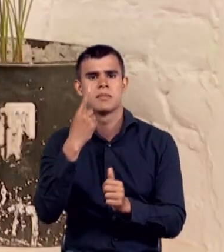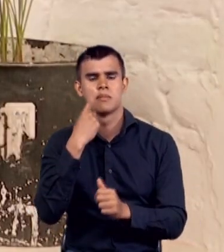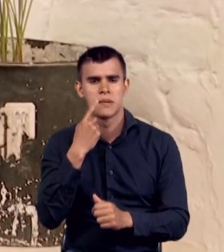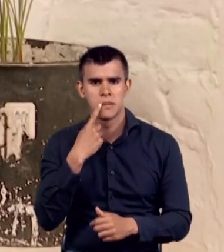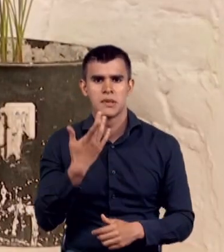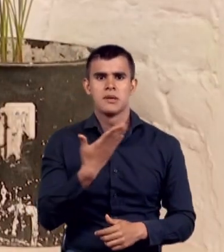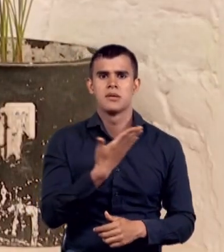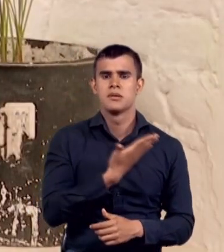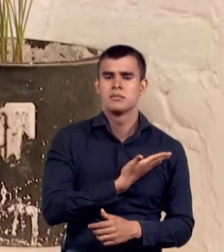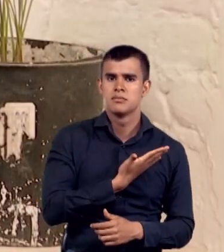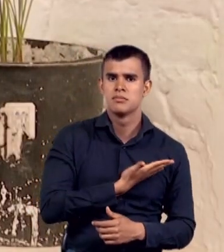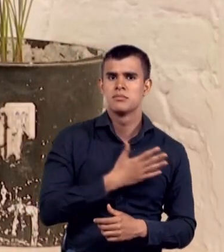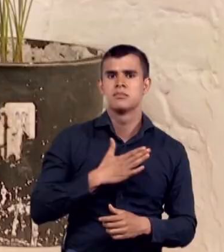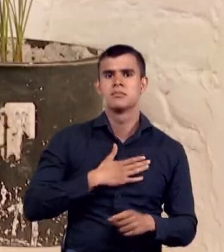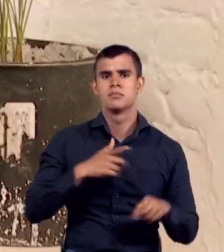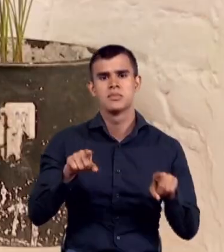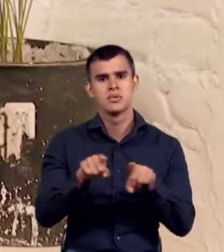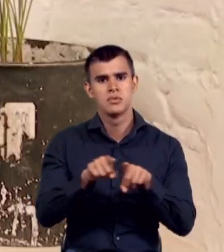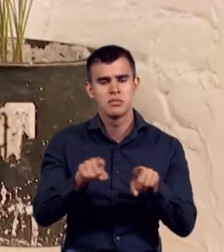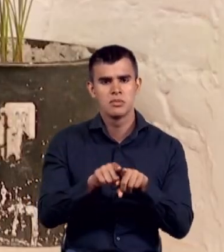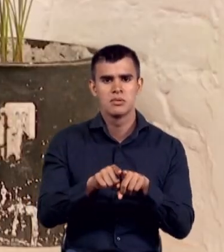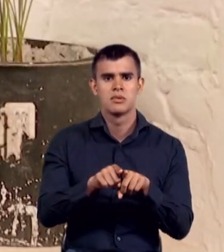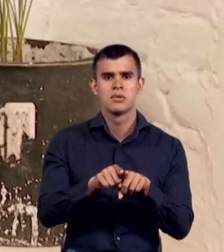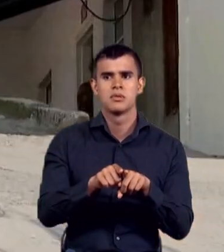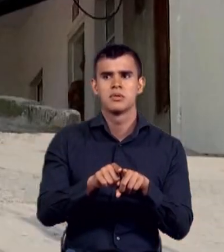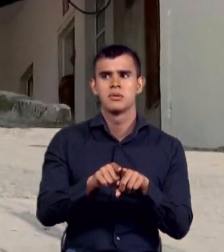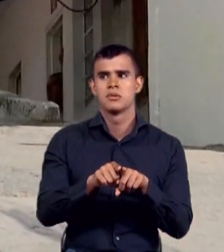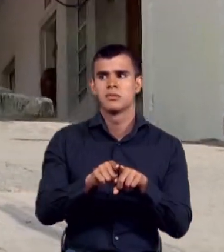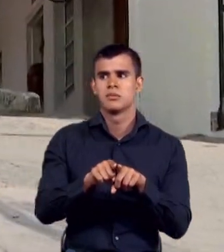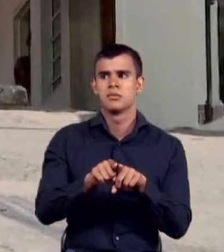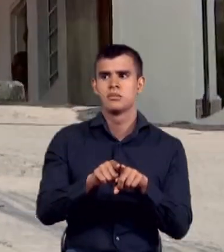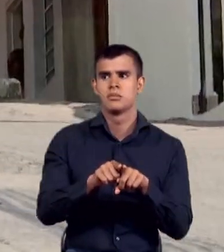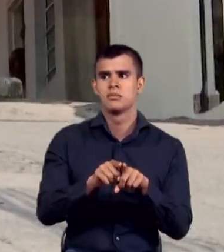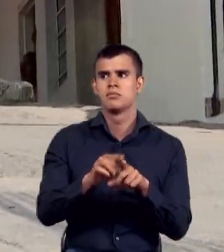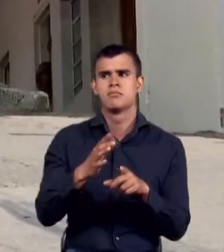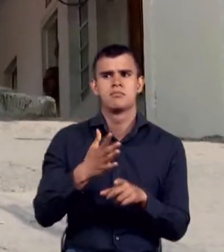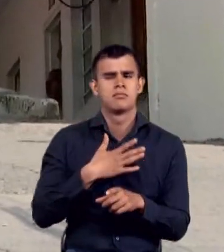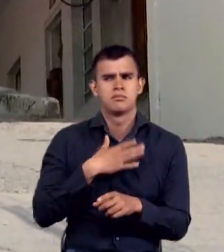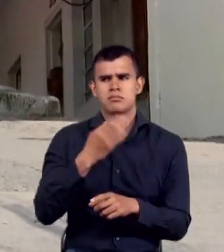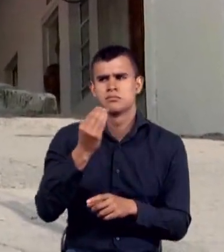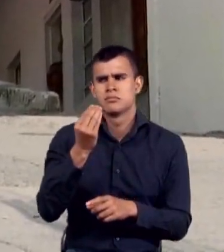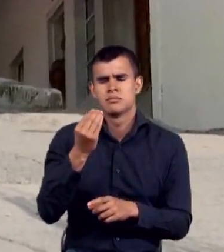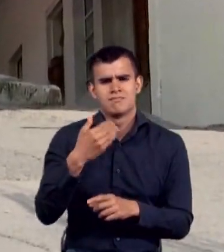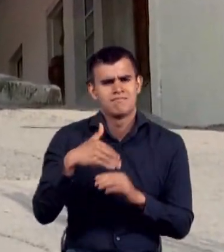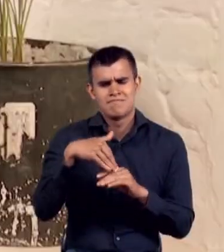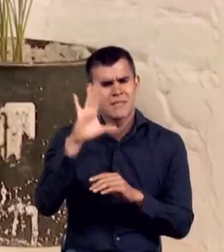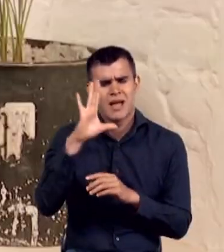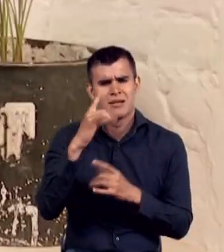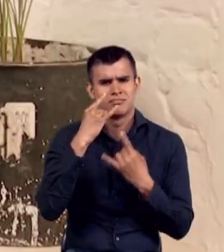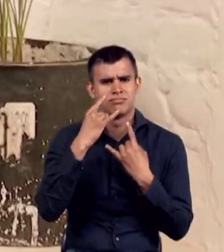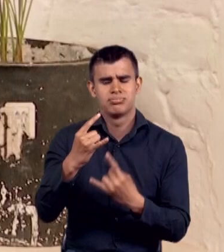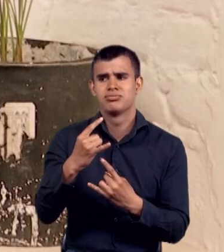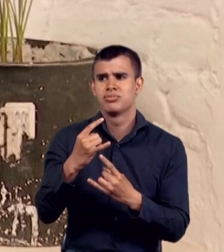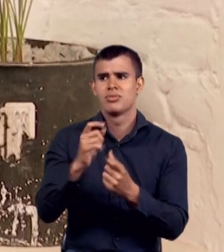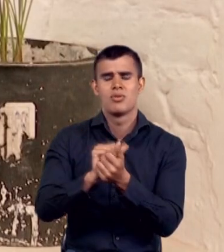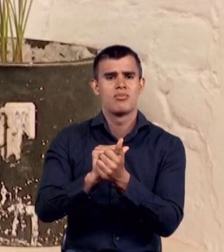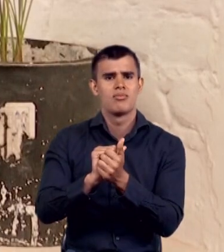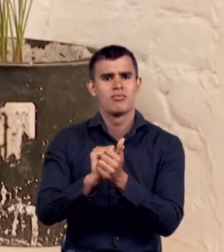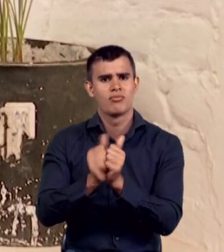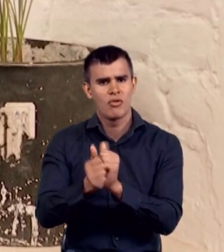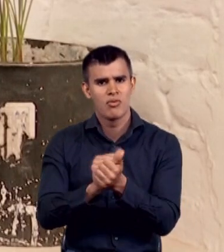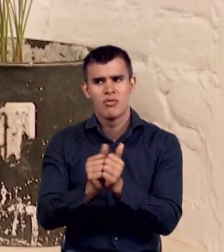my father, my mother, and my sister, uncles. My favorite sport